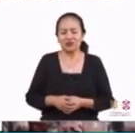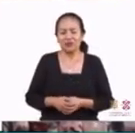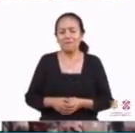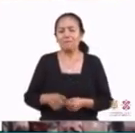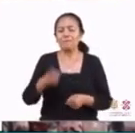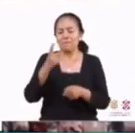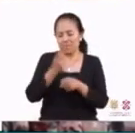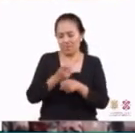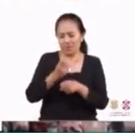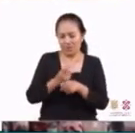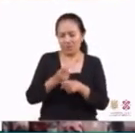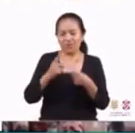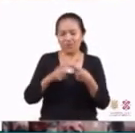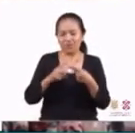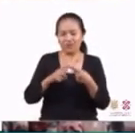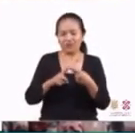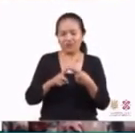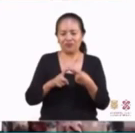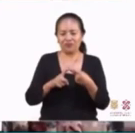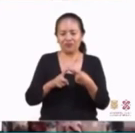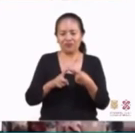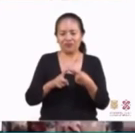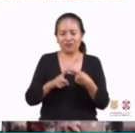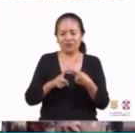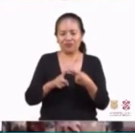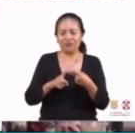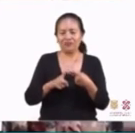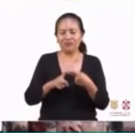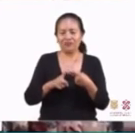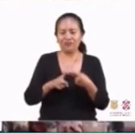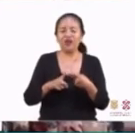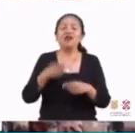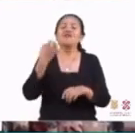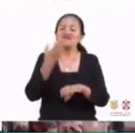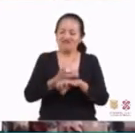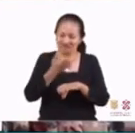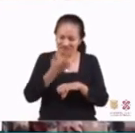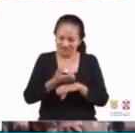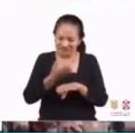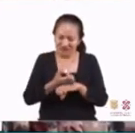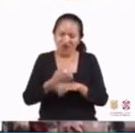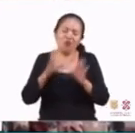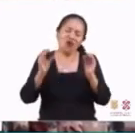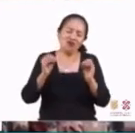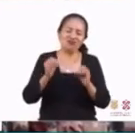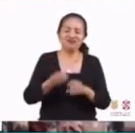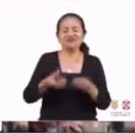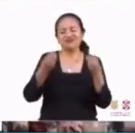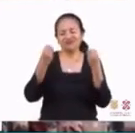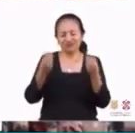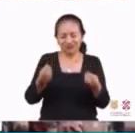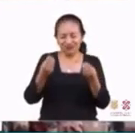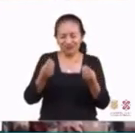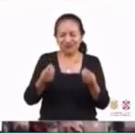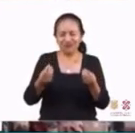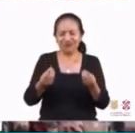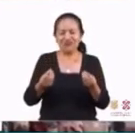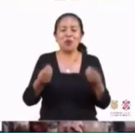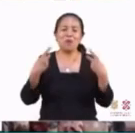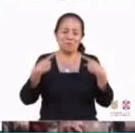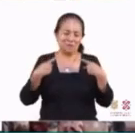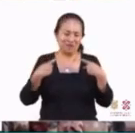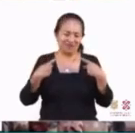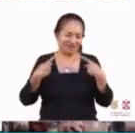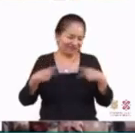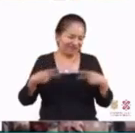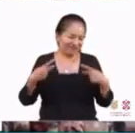Primero en el tema, por supuesto, de que Estados Unidos dice, no Estados Unidos, muchos senadores,